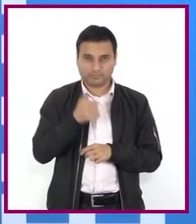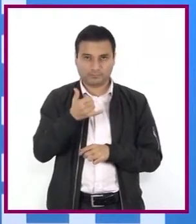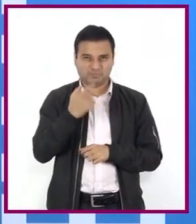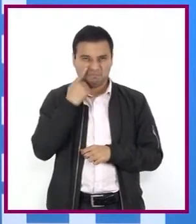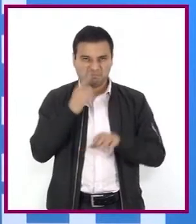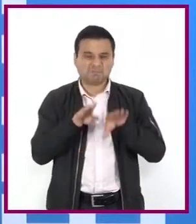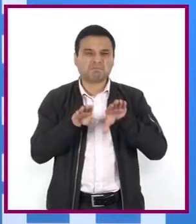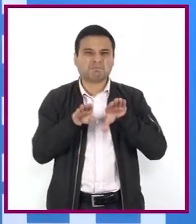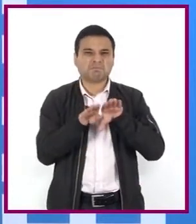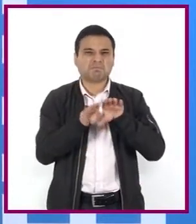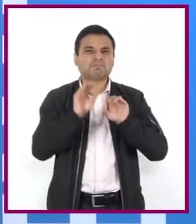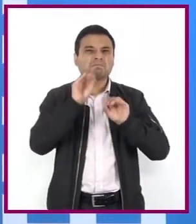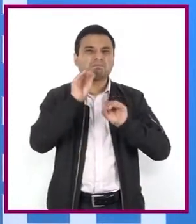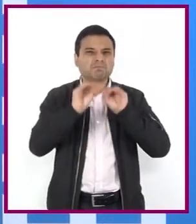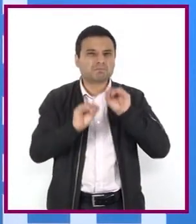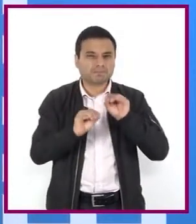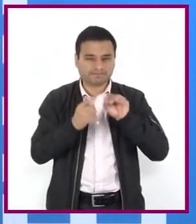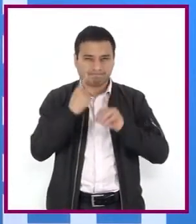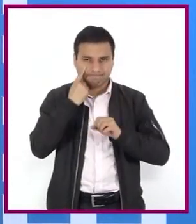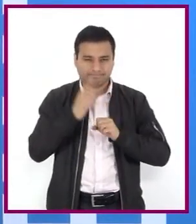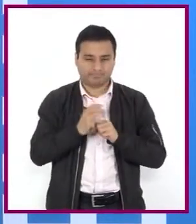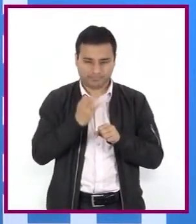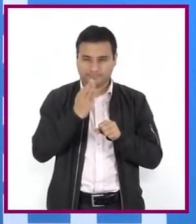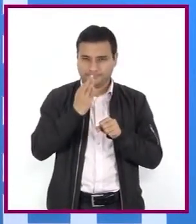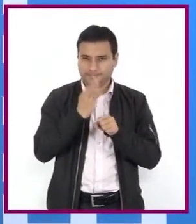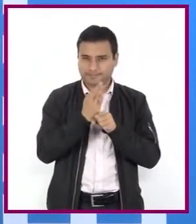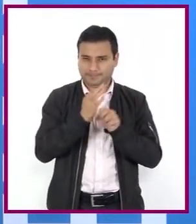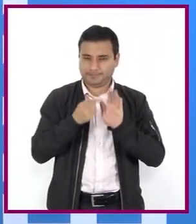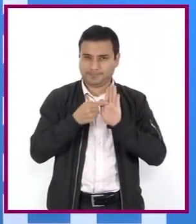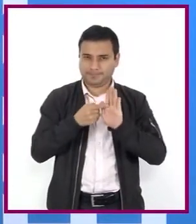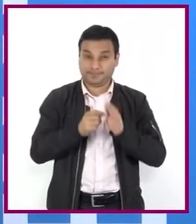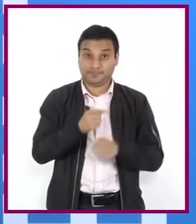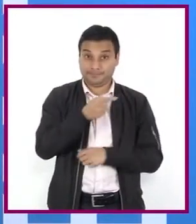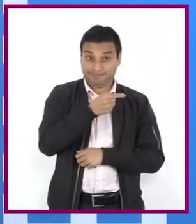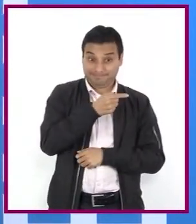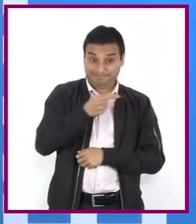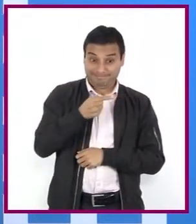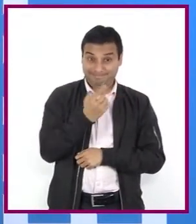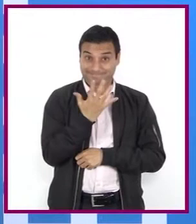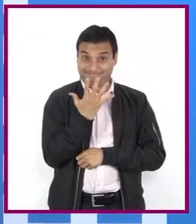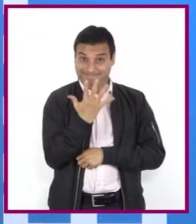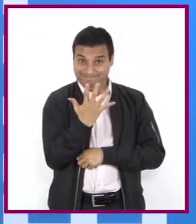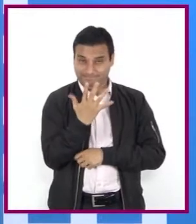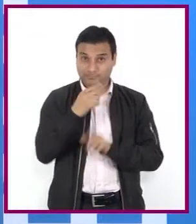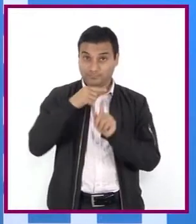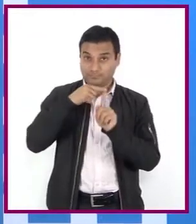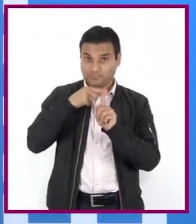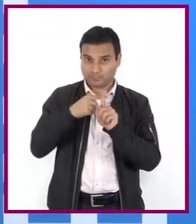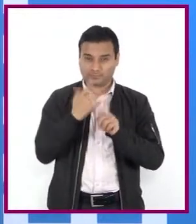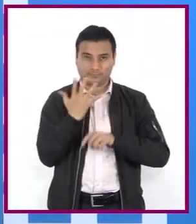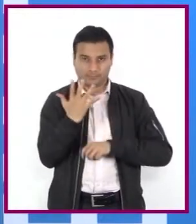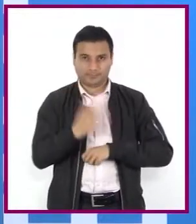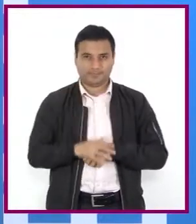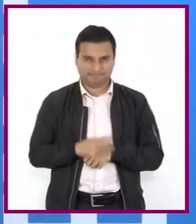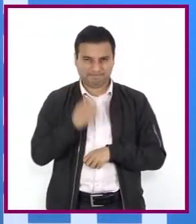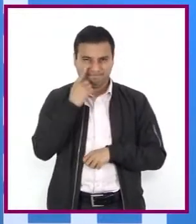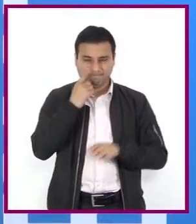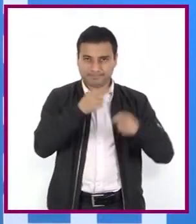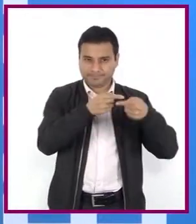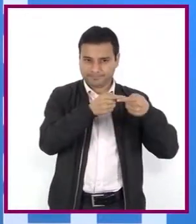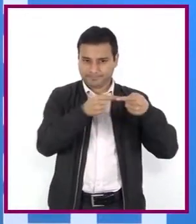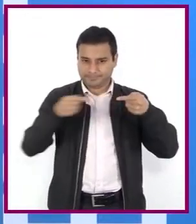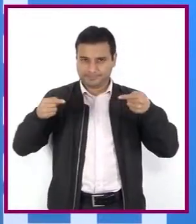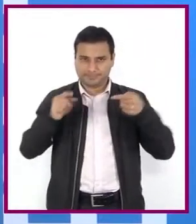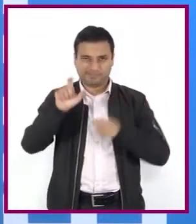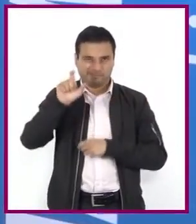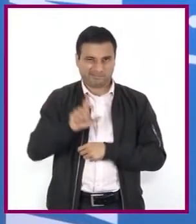en la tabulación. Identifiquemos 5 negativo y 5 positivo en el eje de las X, también llamado